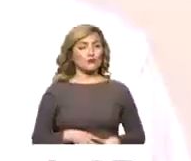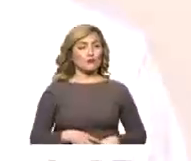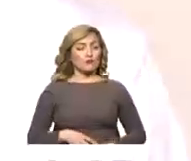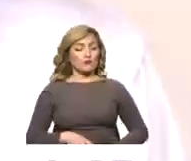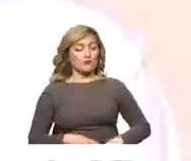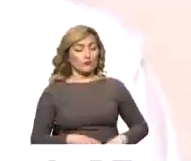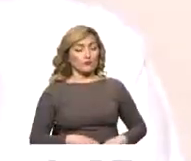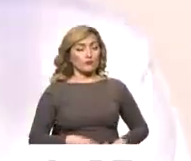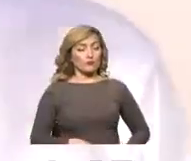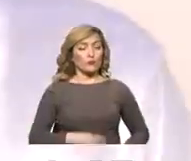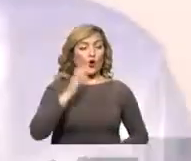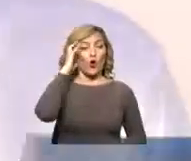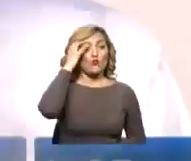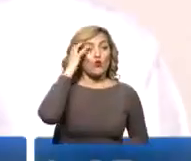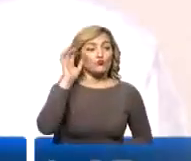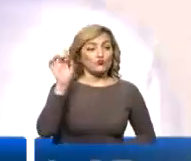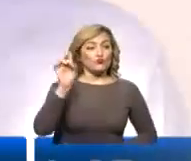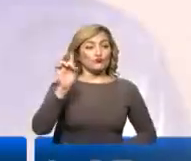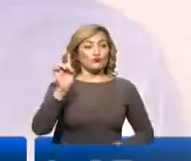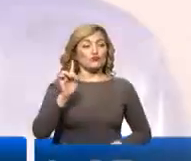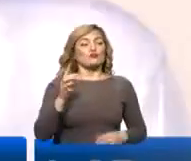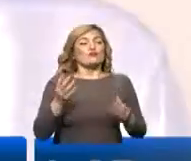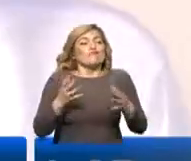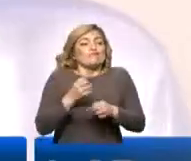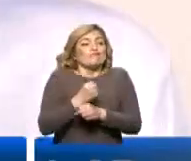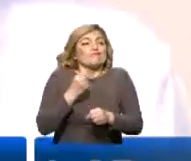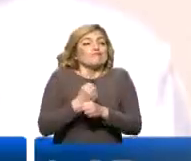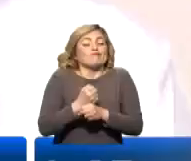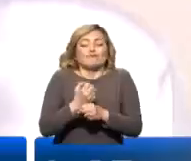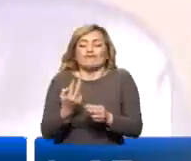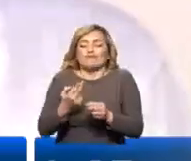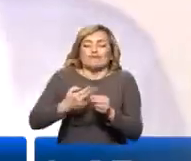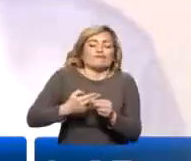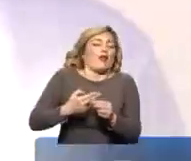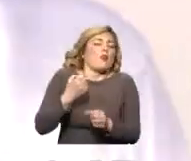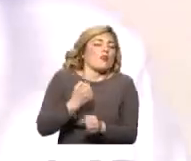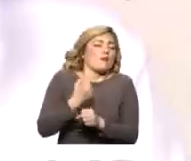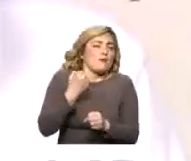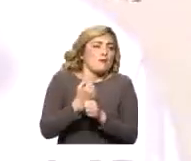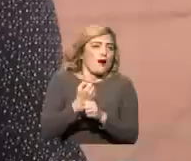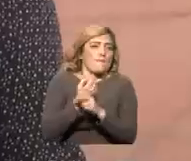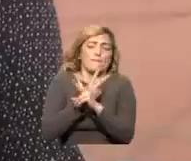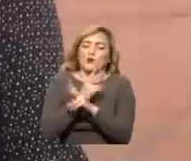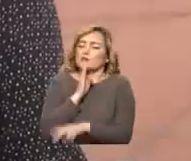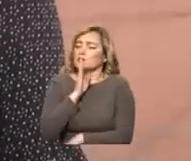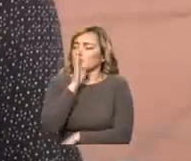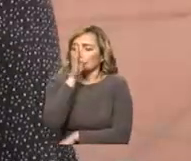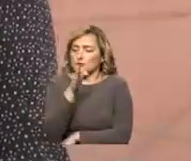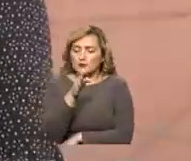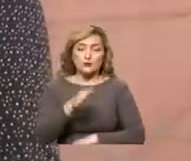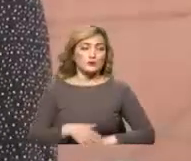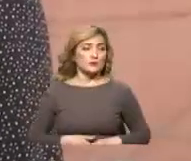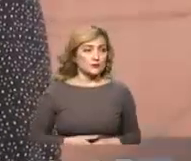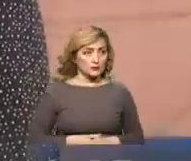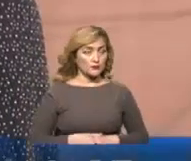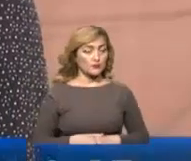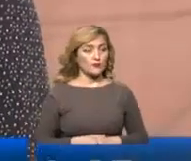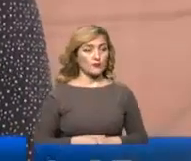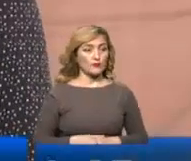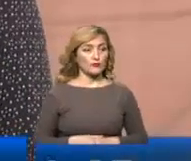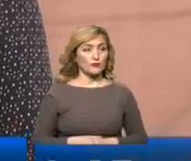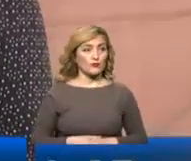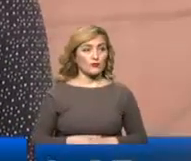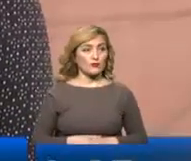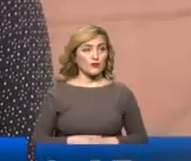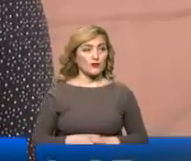Eso no lo preocupa porque lo que tenemos que hacer es salir a trabajar, pero bien protegido como siempre andamos. Sin embargo, este escenario cambió una